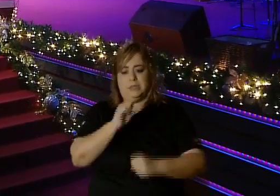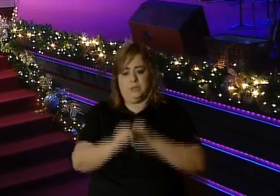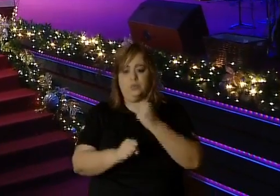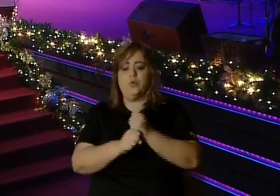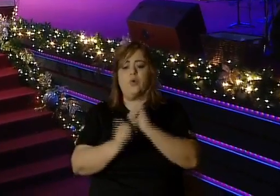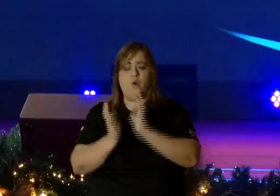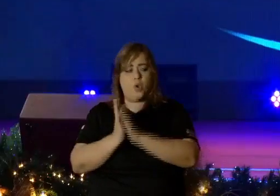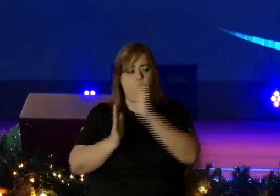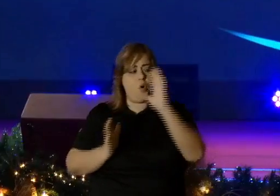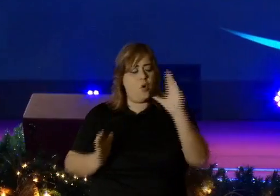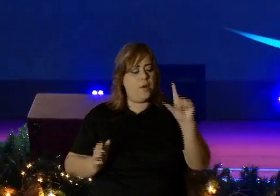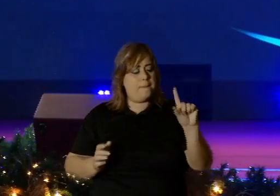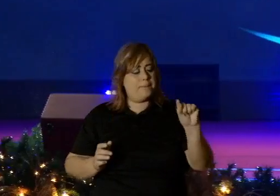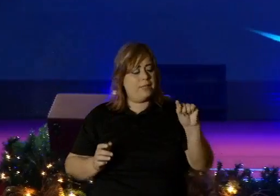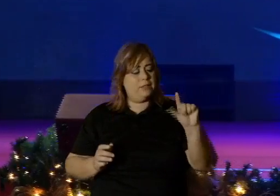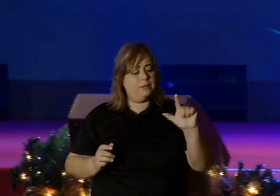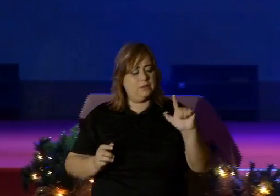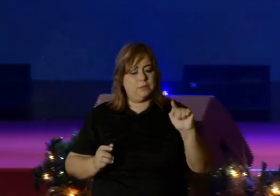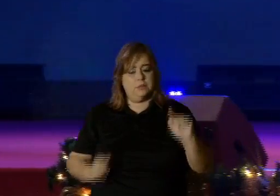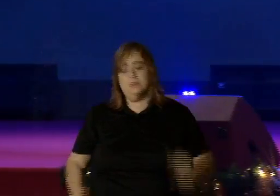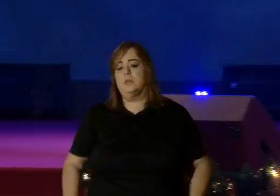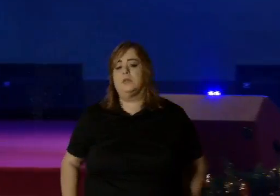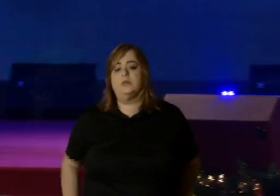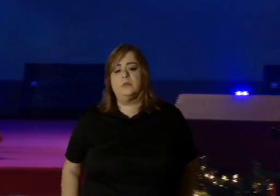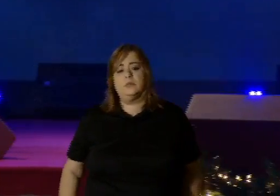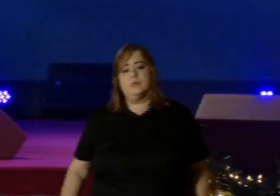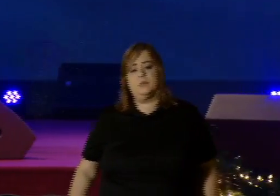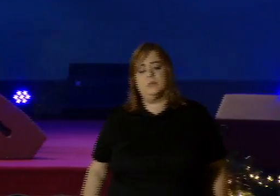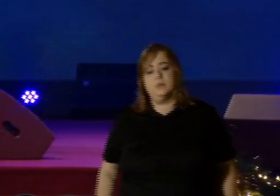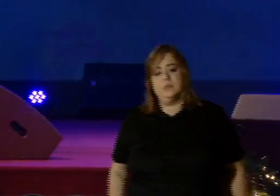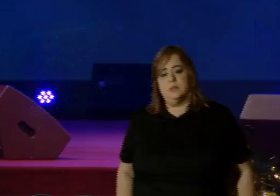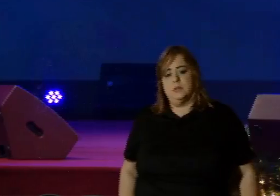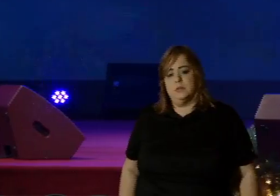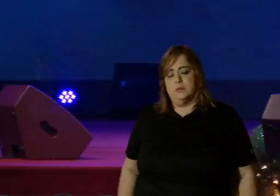gloria, año de la gloria.